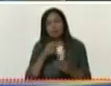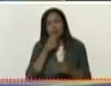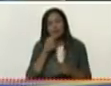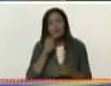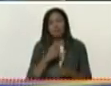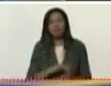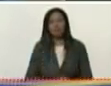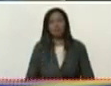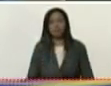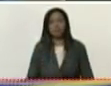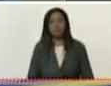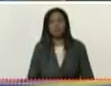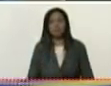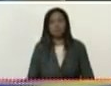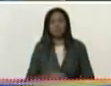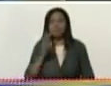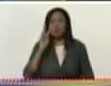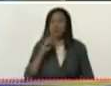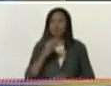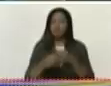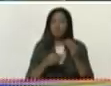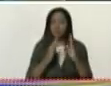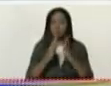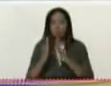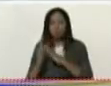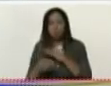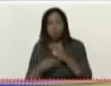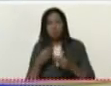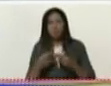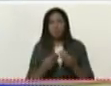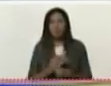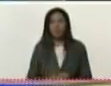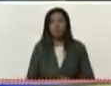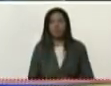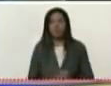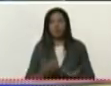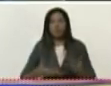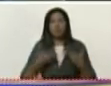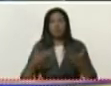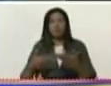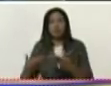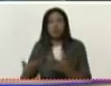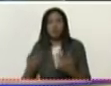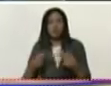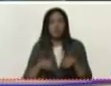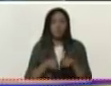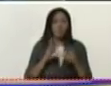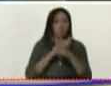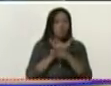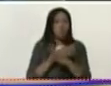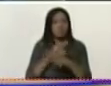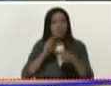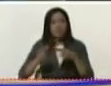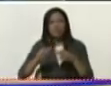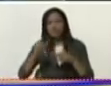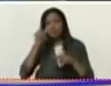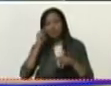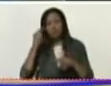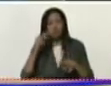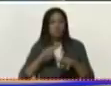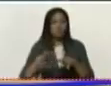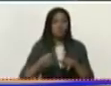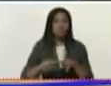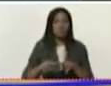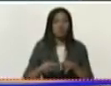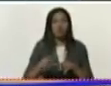ver cómo se organizó la entrega de los juguetes para los niños y niñas de